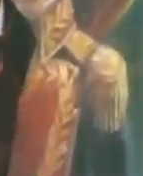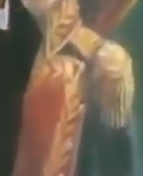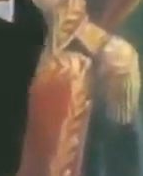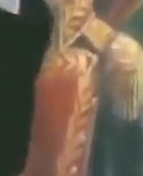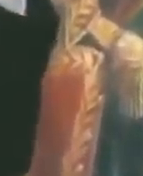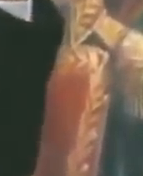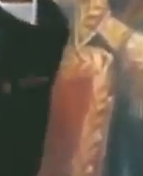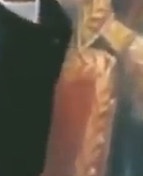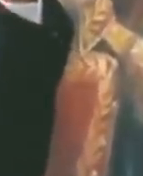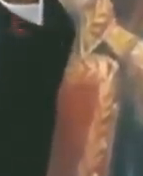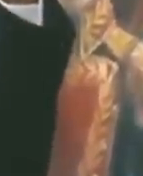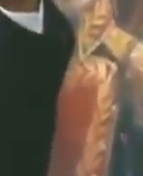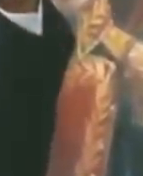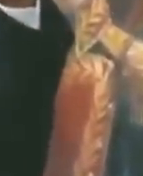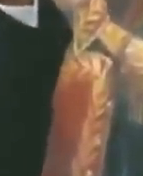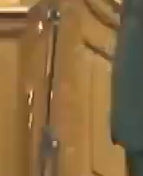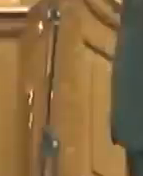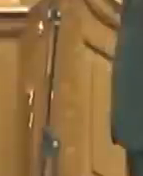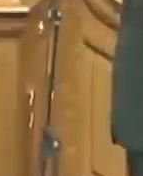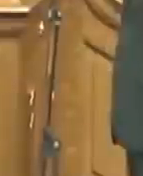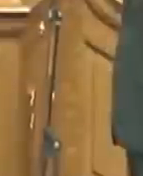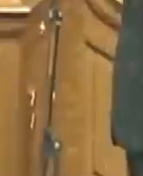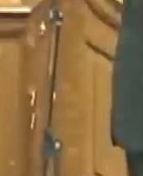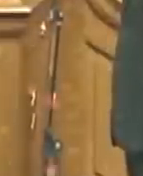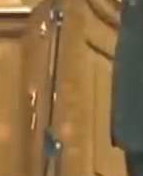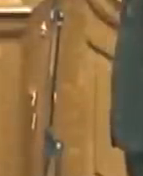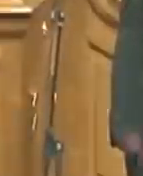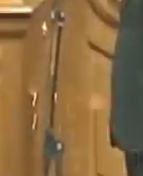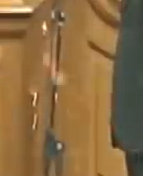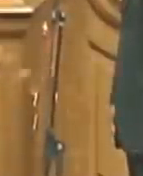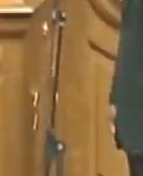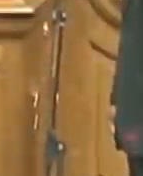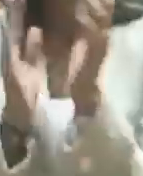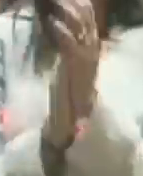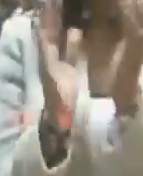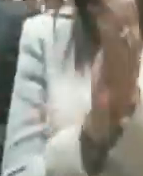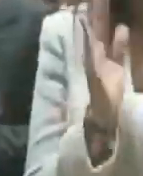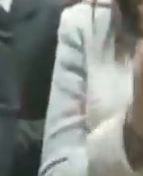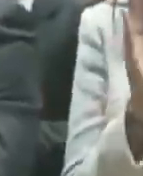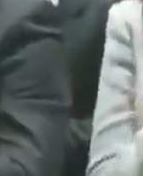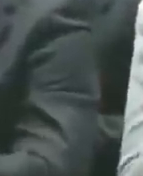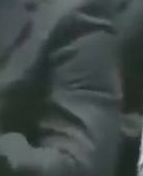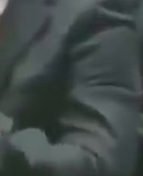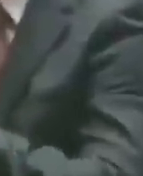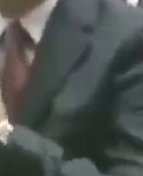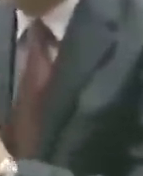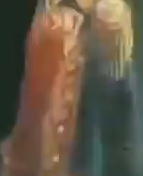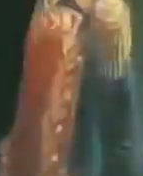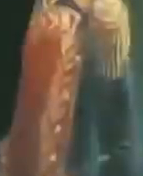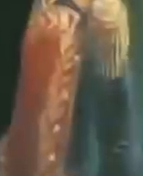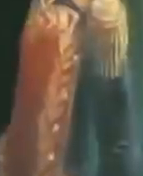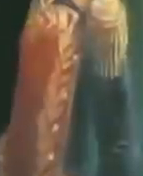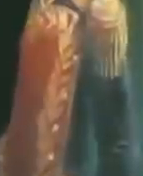de la república bolivariana de venezuela para construir una patria de felicidad tiempo